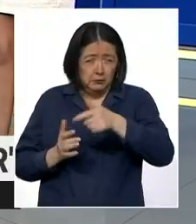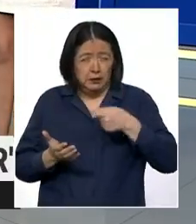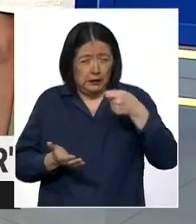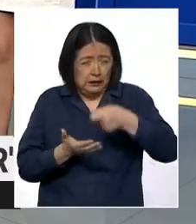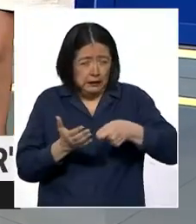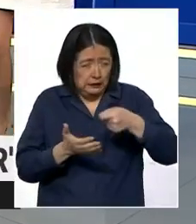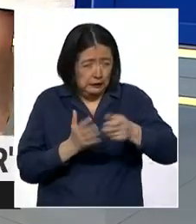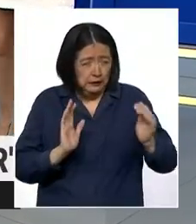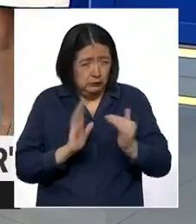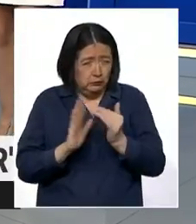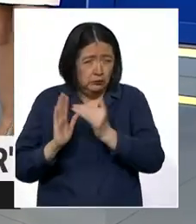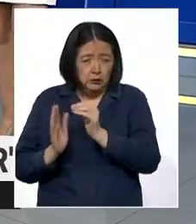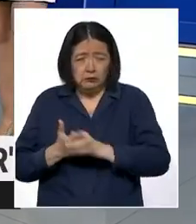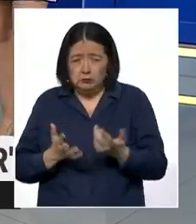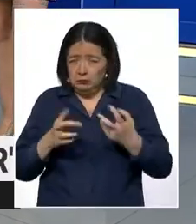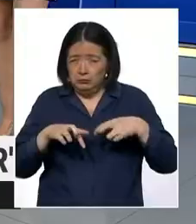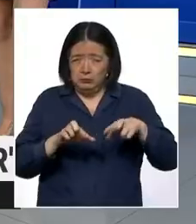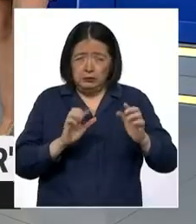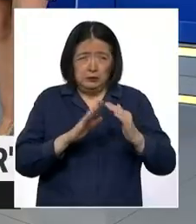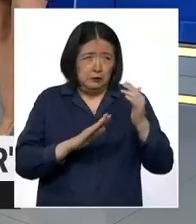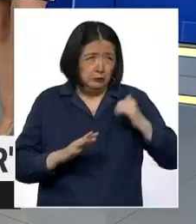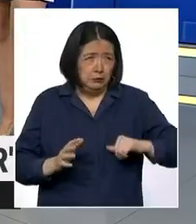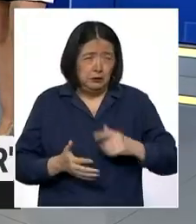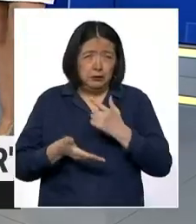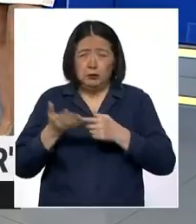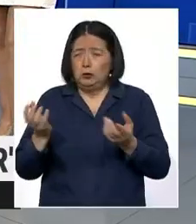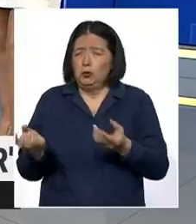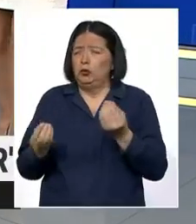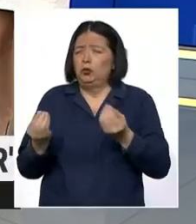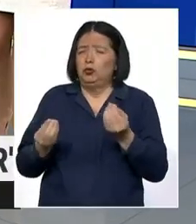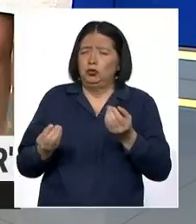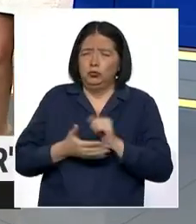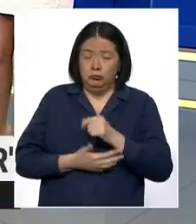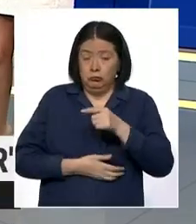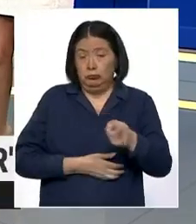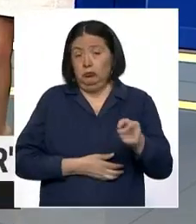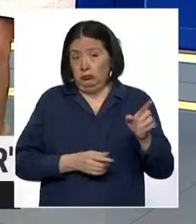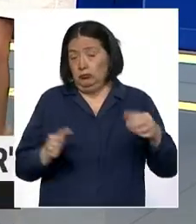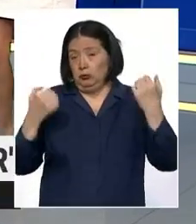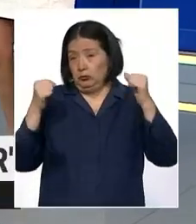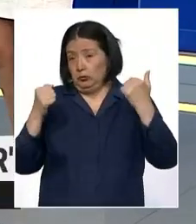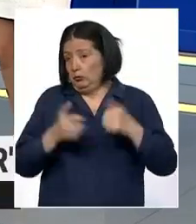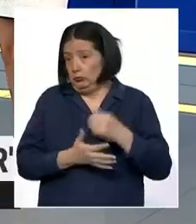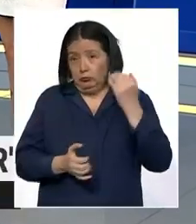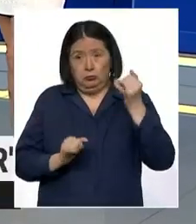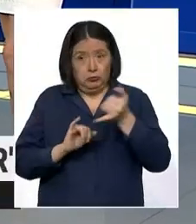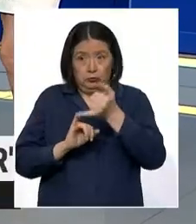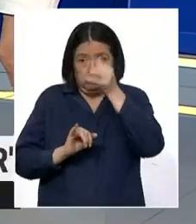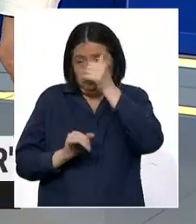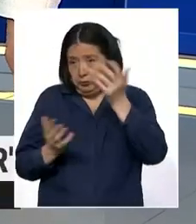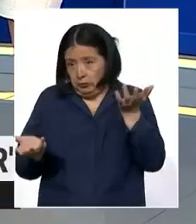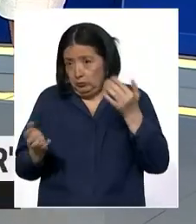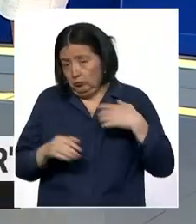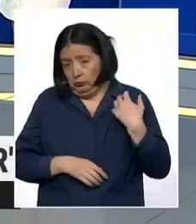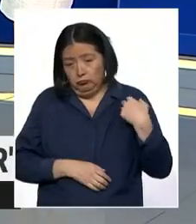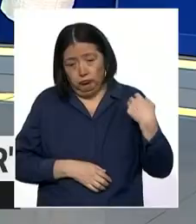estos eventos? ¿Uno tiene que pedirle permiso a la municipalidad? ¿Cómo funciona? Porque esto sucede en La Molina todos los fines de semana.